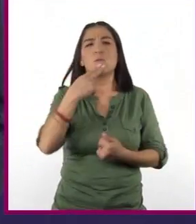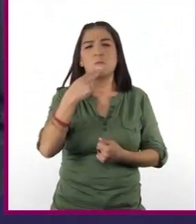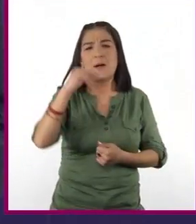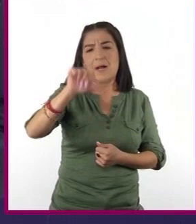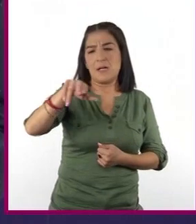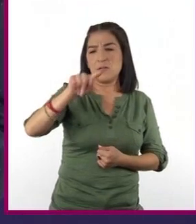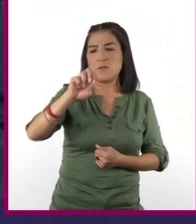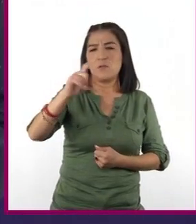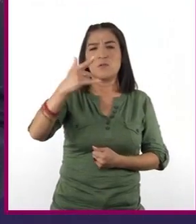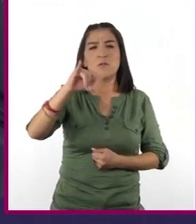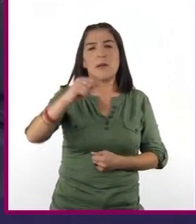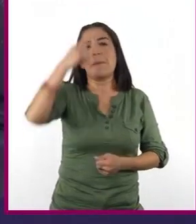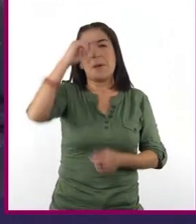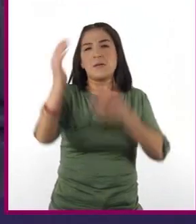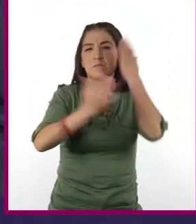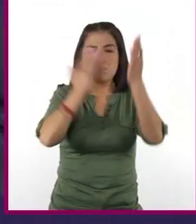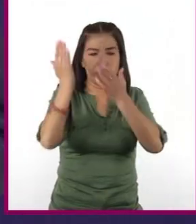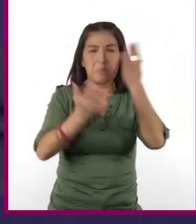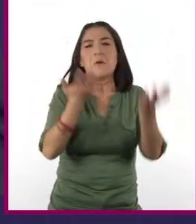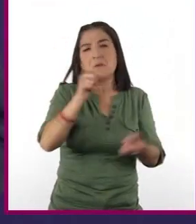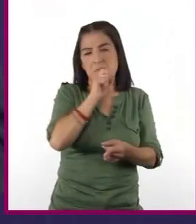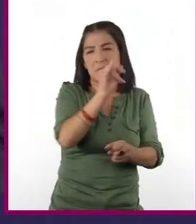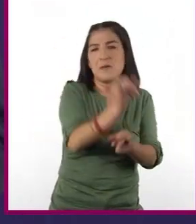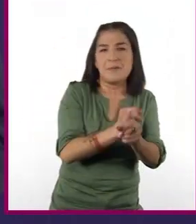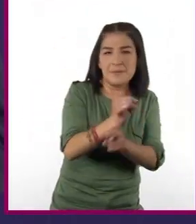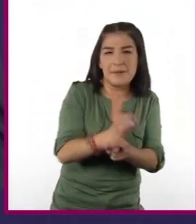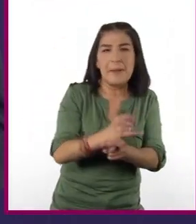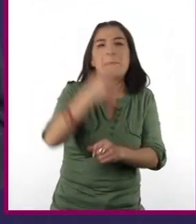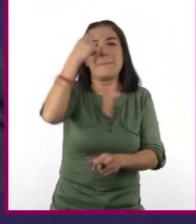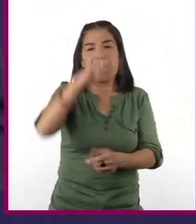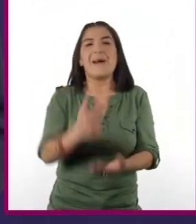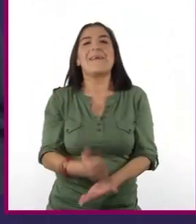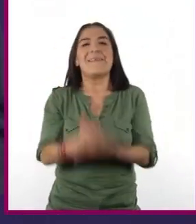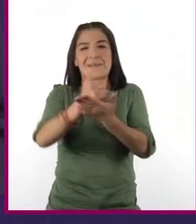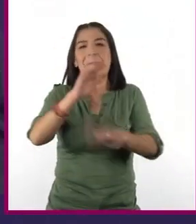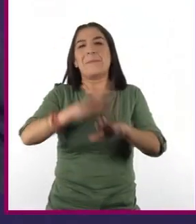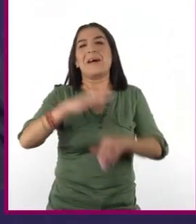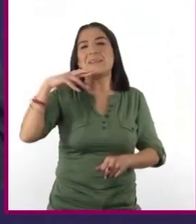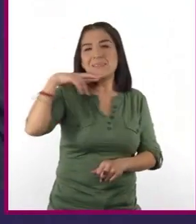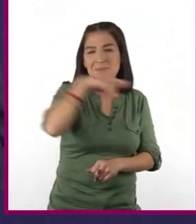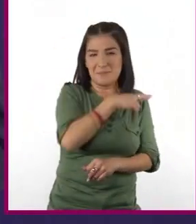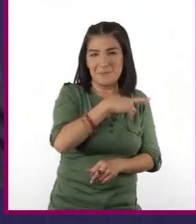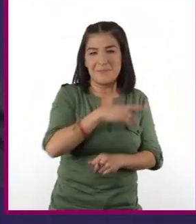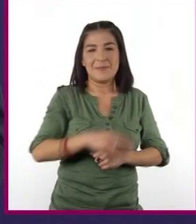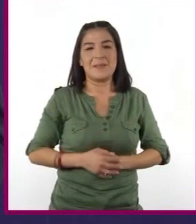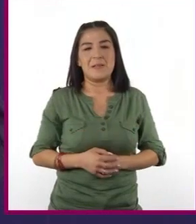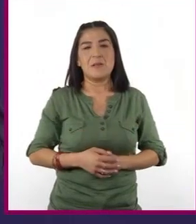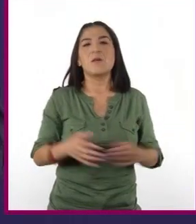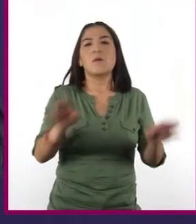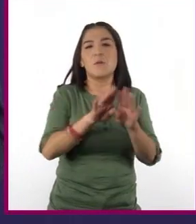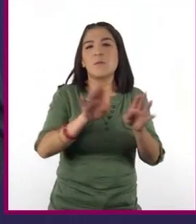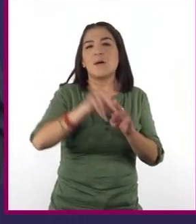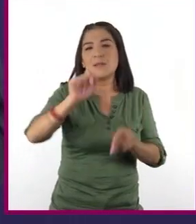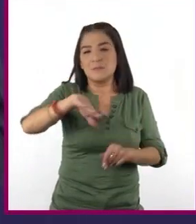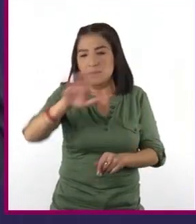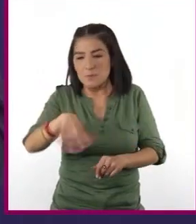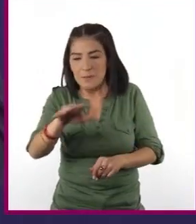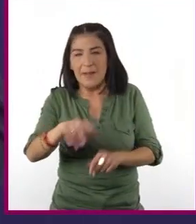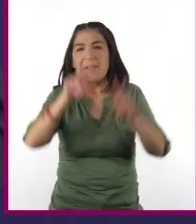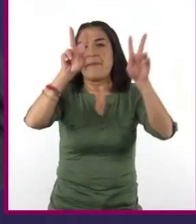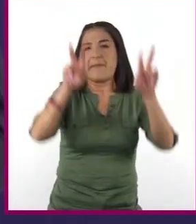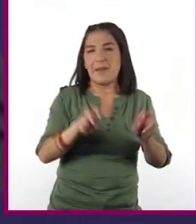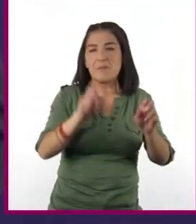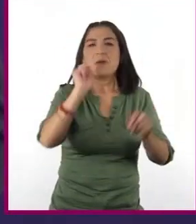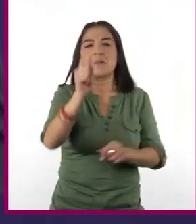herramienta académica o de investigación, ya que les favorece o les es de ayuda fuente de consulta sobre un tema